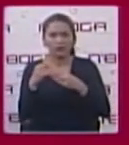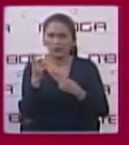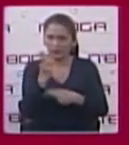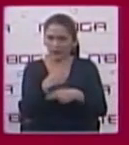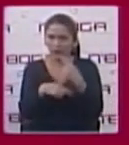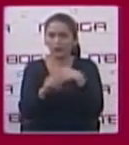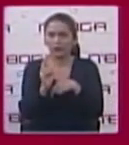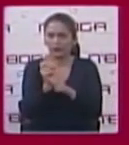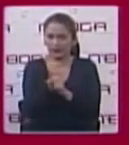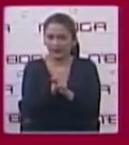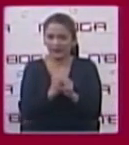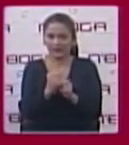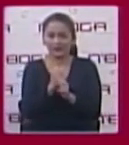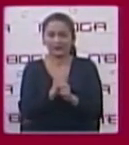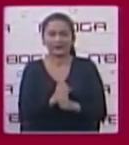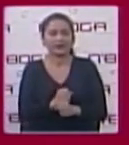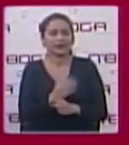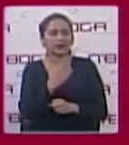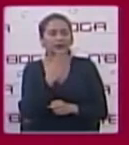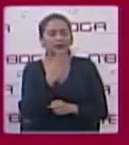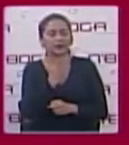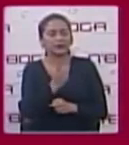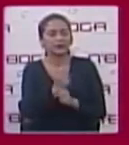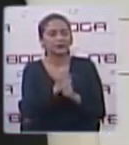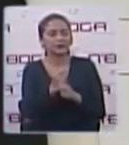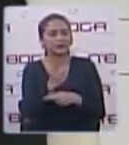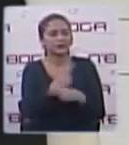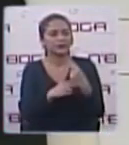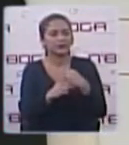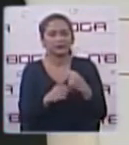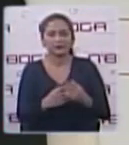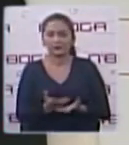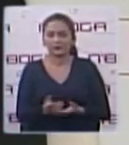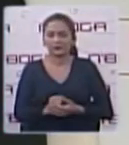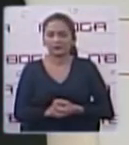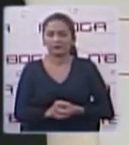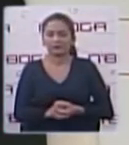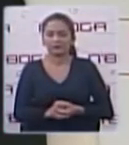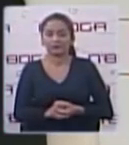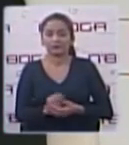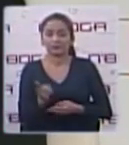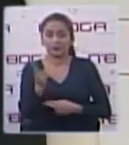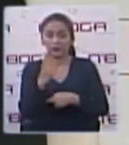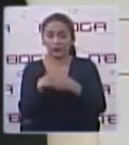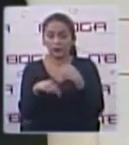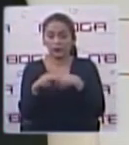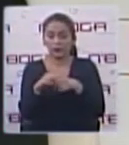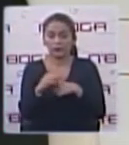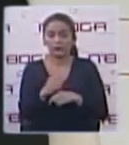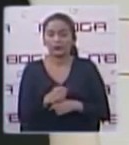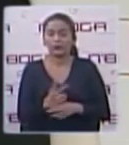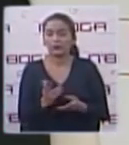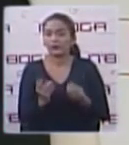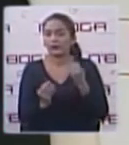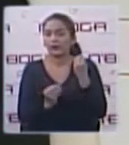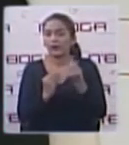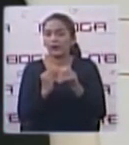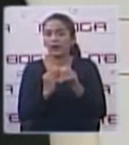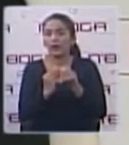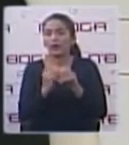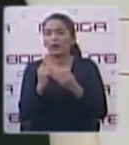modelo de negocio que maneja Coffee Moments? Coffee Moments lo que hace es, bueno, trabaja directamente con las fincas